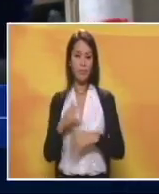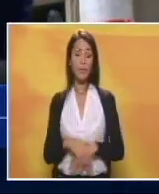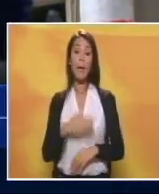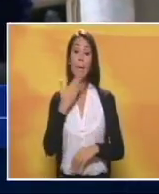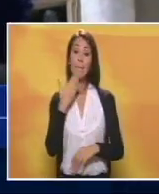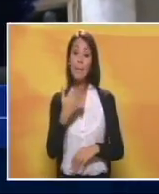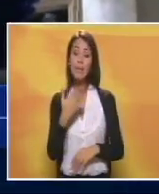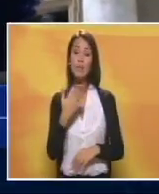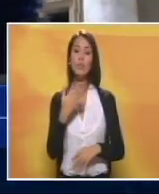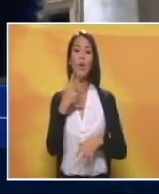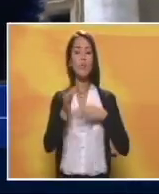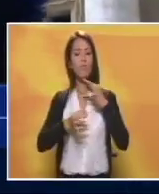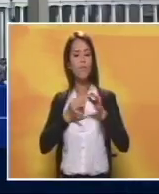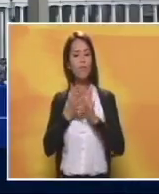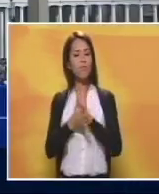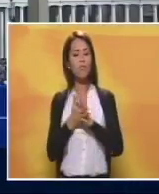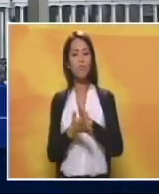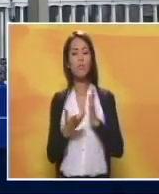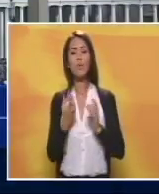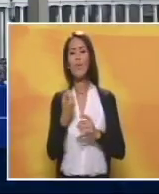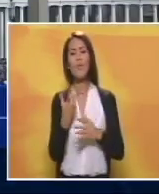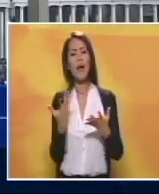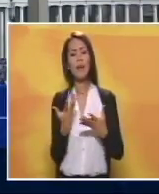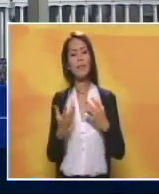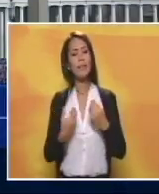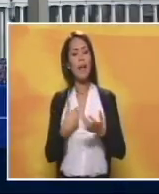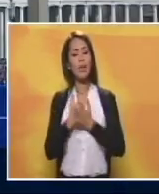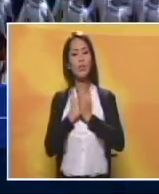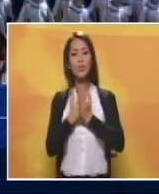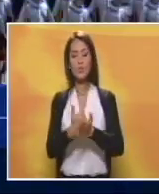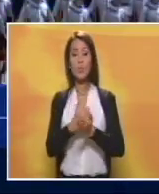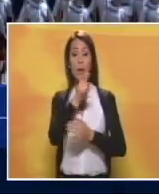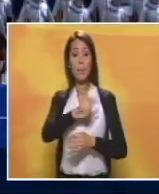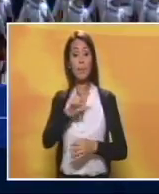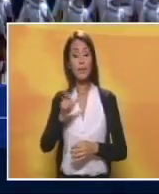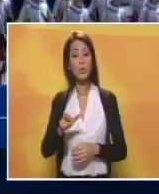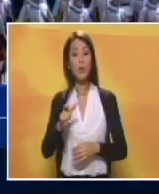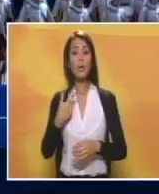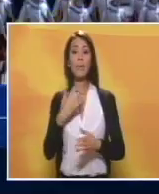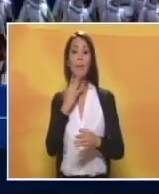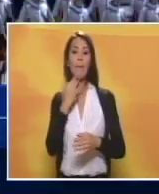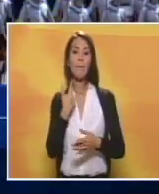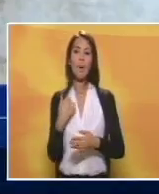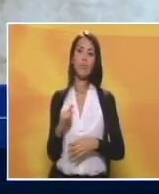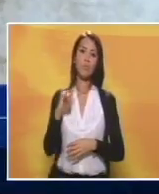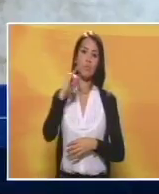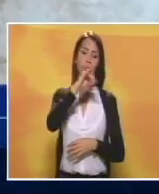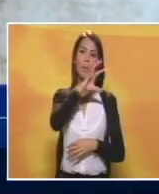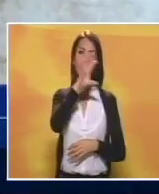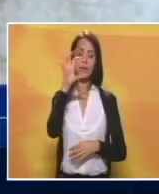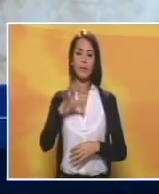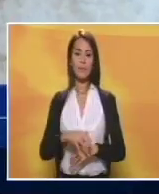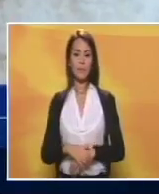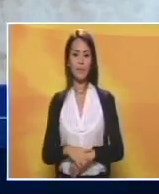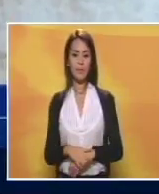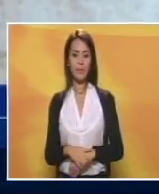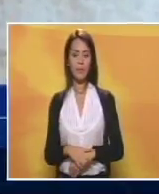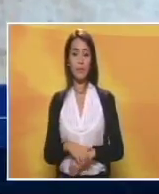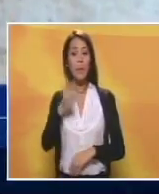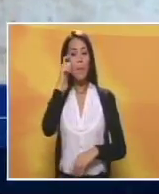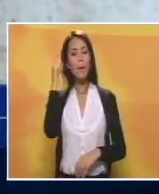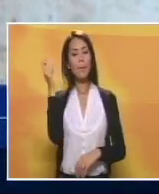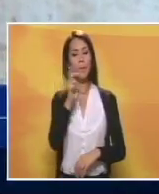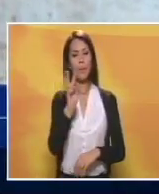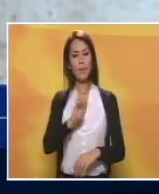solicitó en el mensaje pascual que no falte la acogida y asistencia para quienes se han visto obligados a abandonar su tierra. Para el pueblo